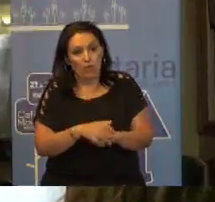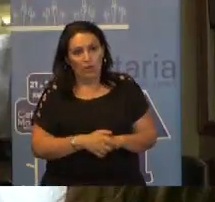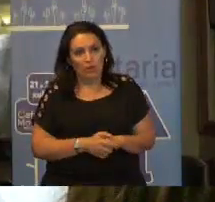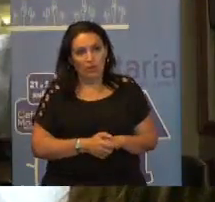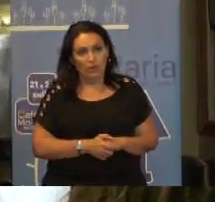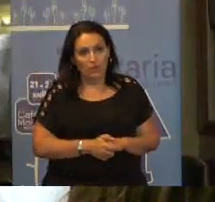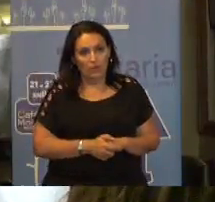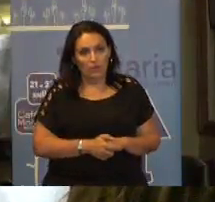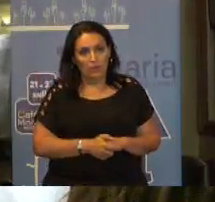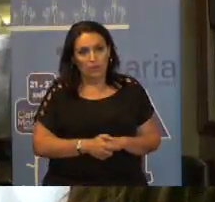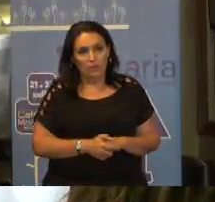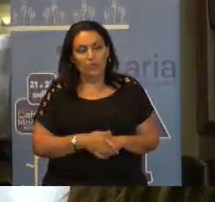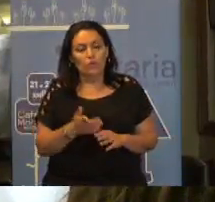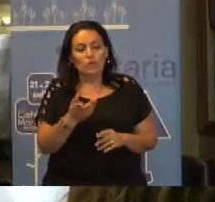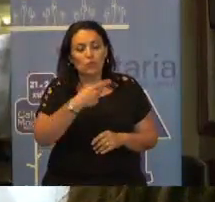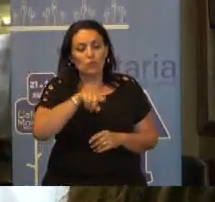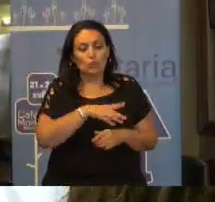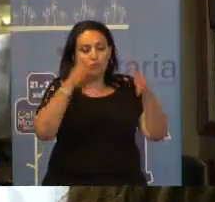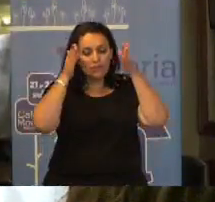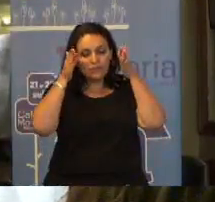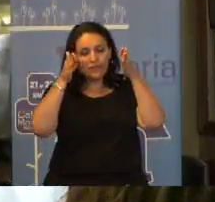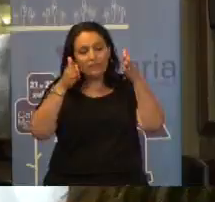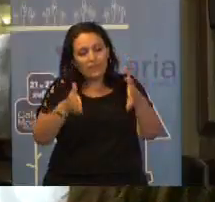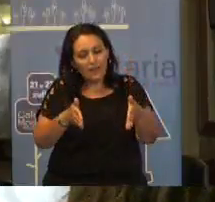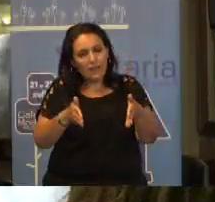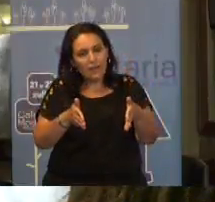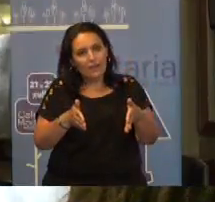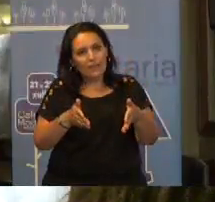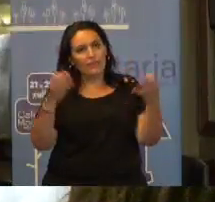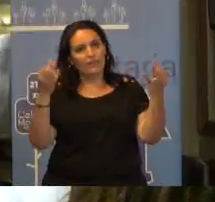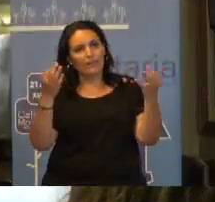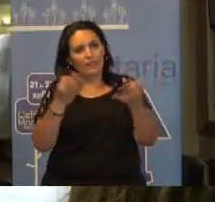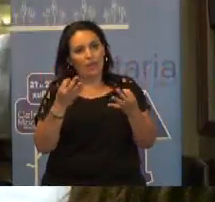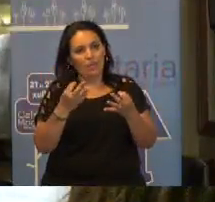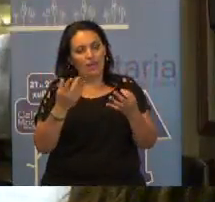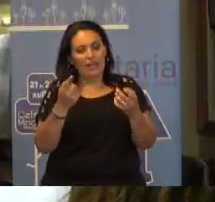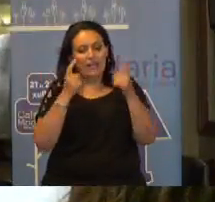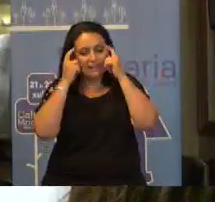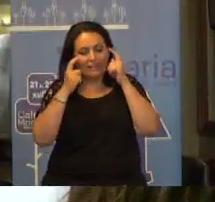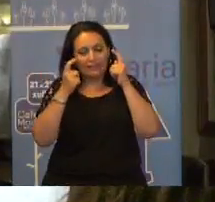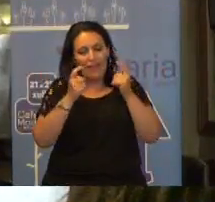Entón, eu creo que temos que centrarnos e deixar ese ruído para outros